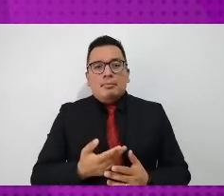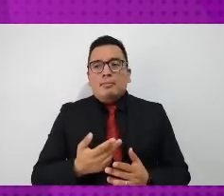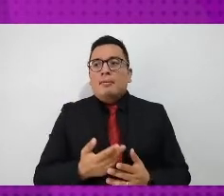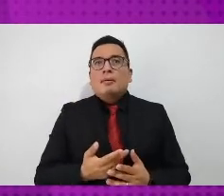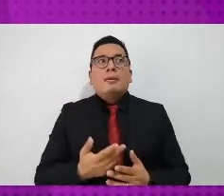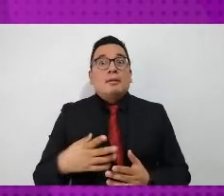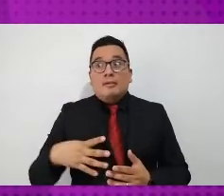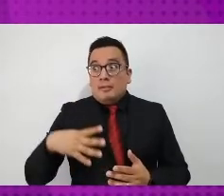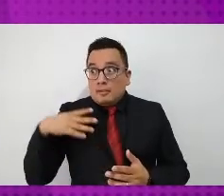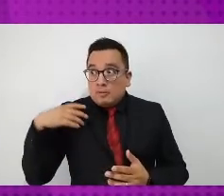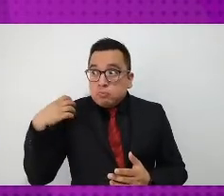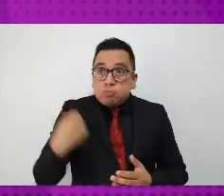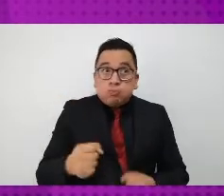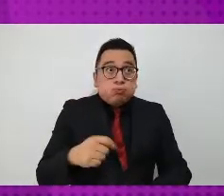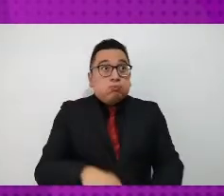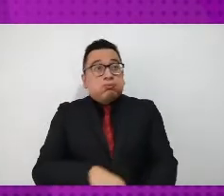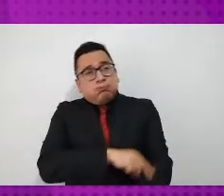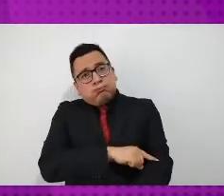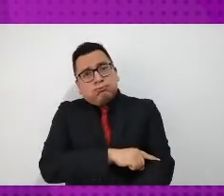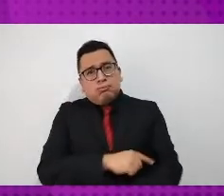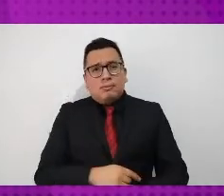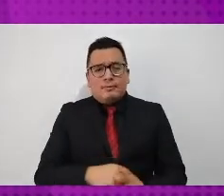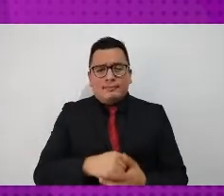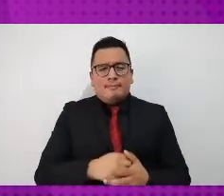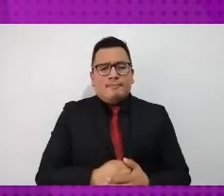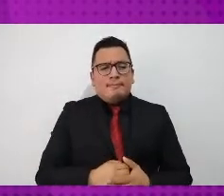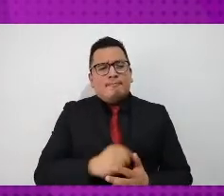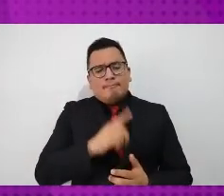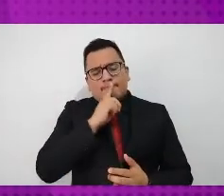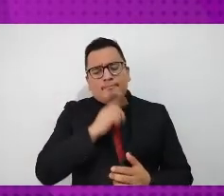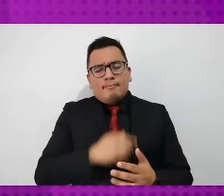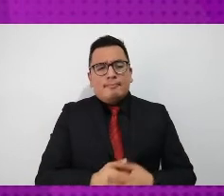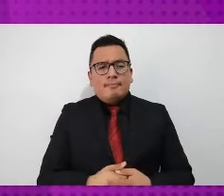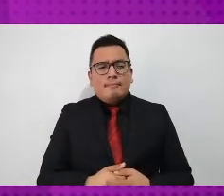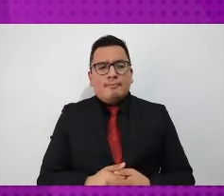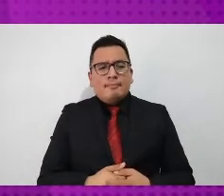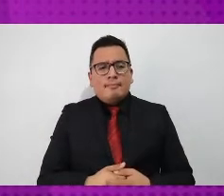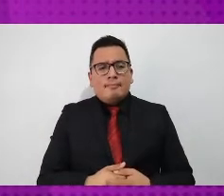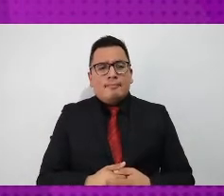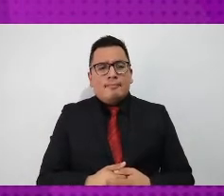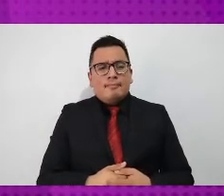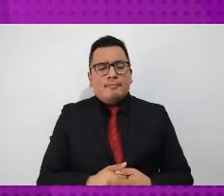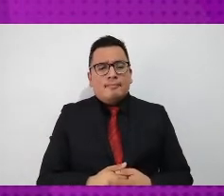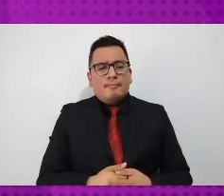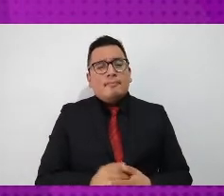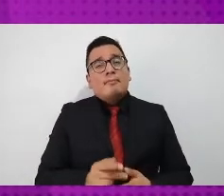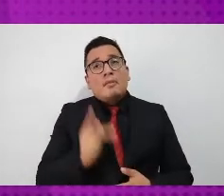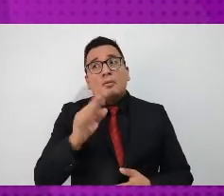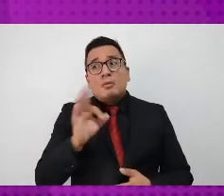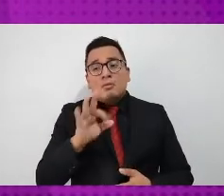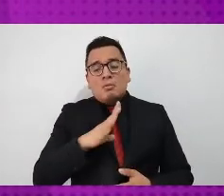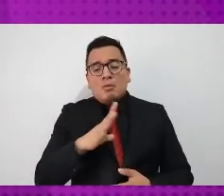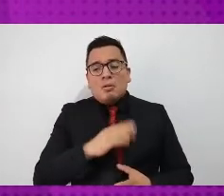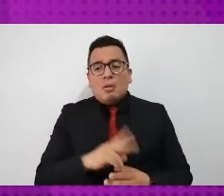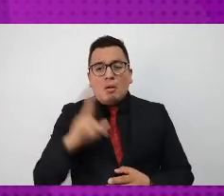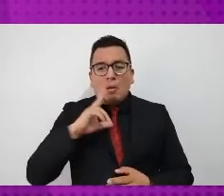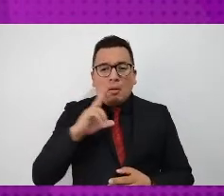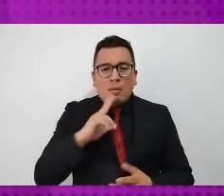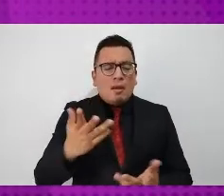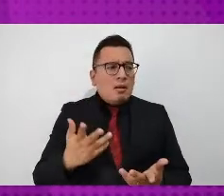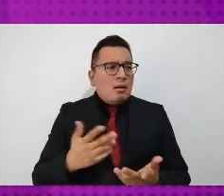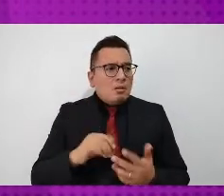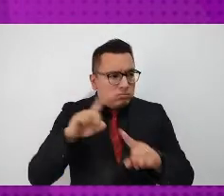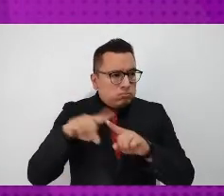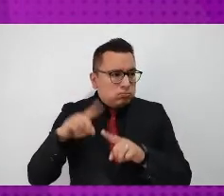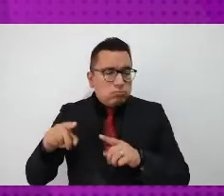despliegue que se va a tener que realizar en algunos ejercicios como en unas elecciones pero para otros ejercicios de consulta se